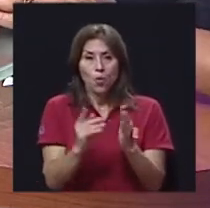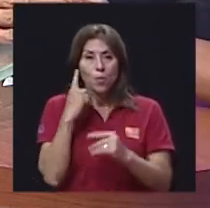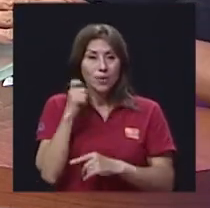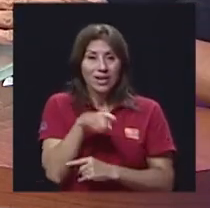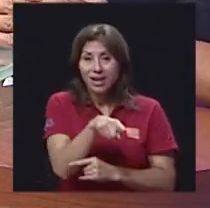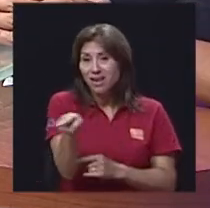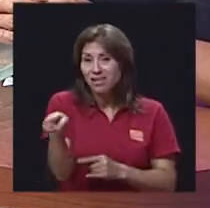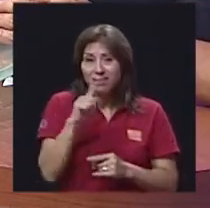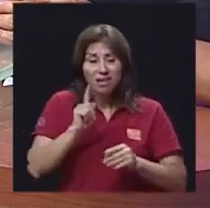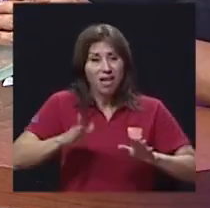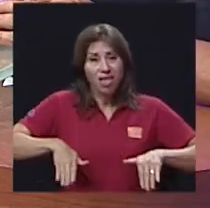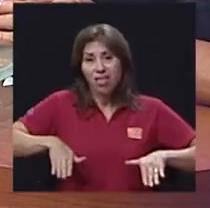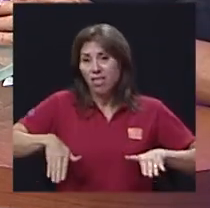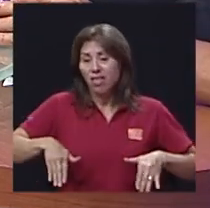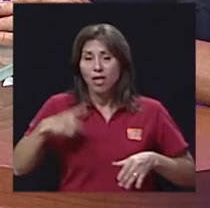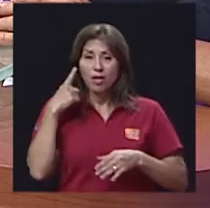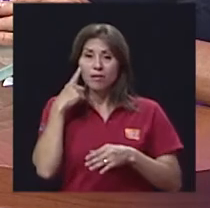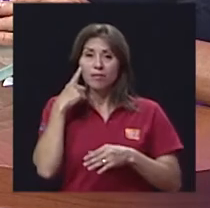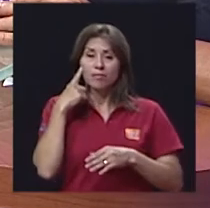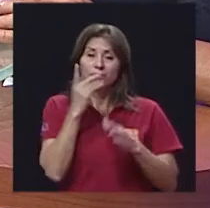han trabajado durante toda su vida